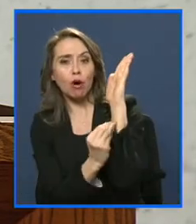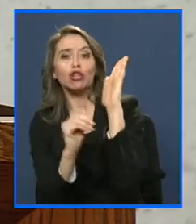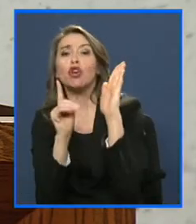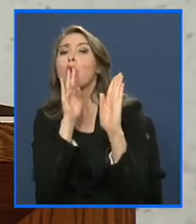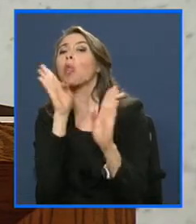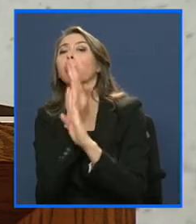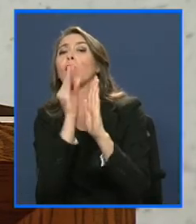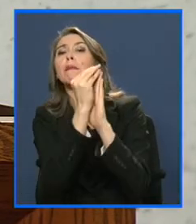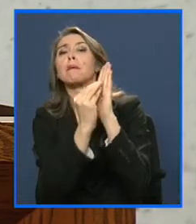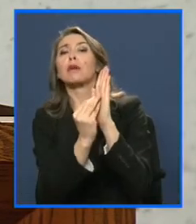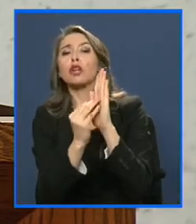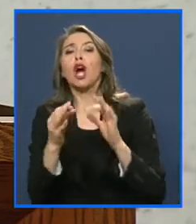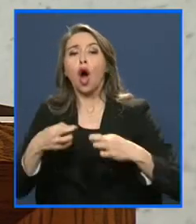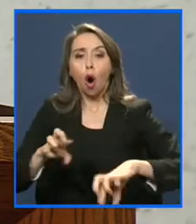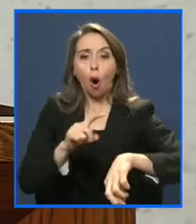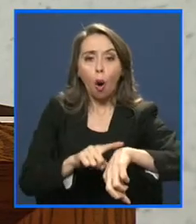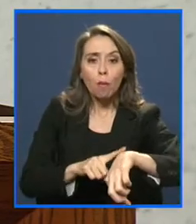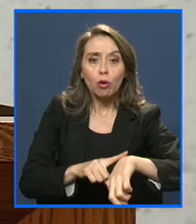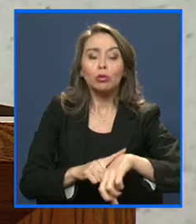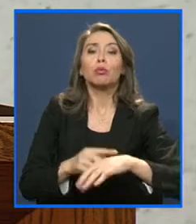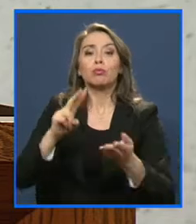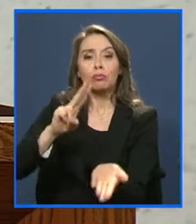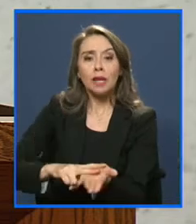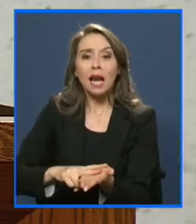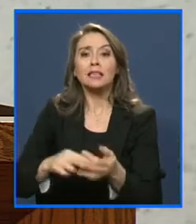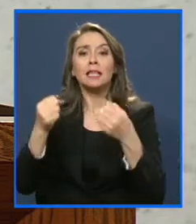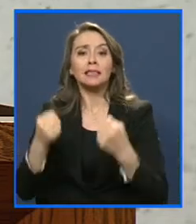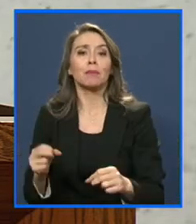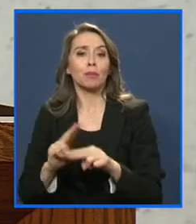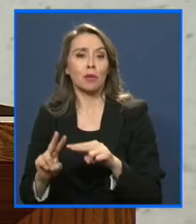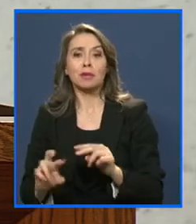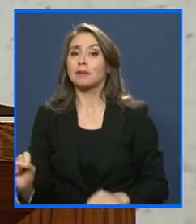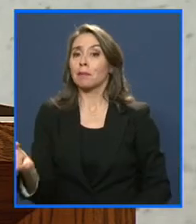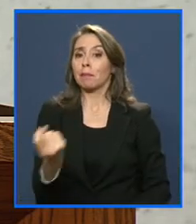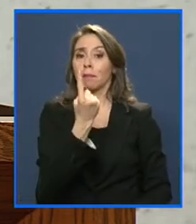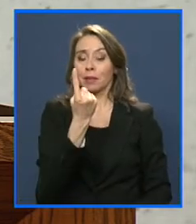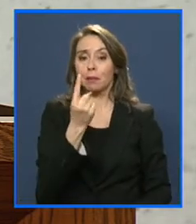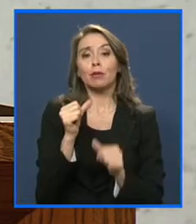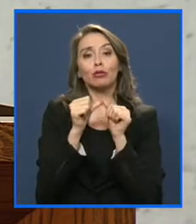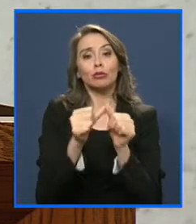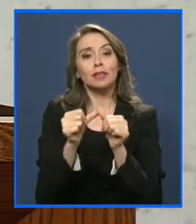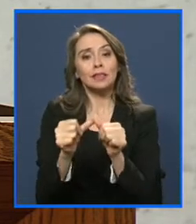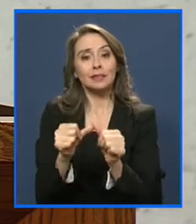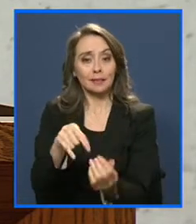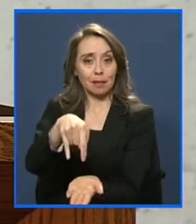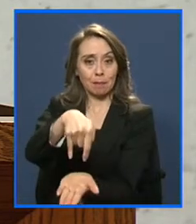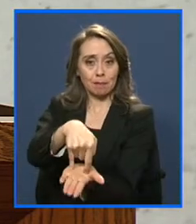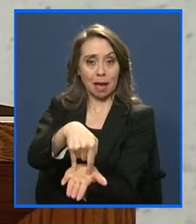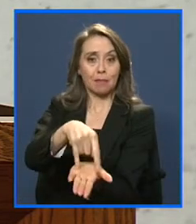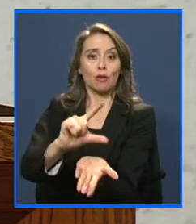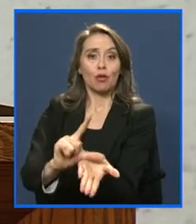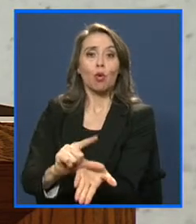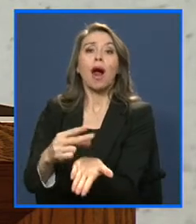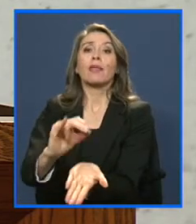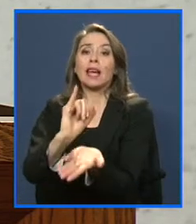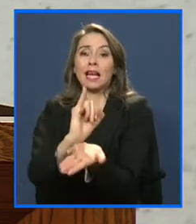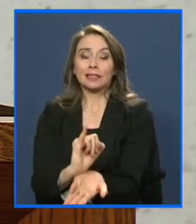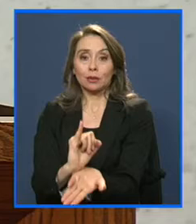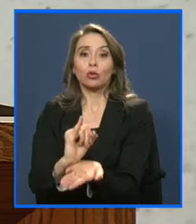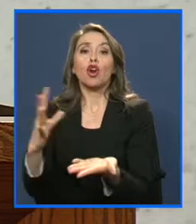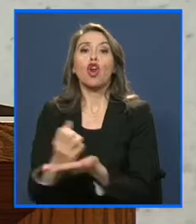oportuno realista y factible para ello lo primero es insistir en que el parlamento es el lugar institucional